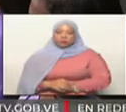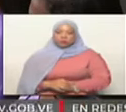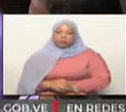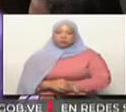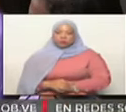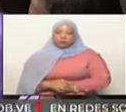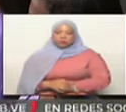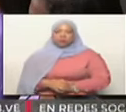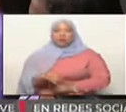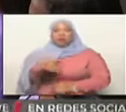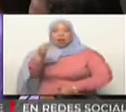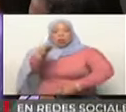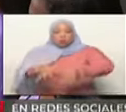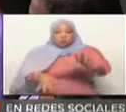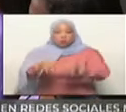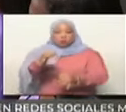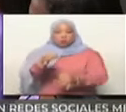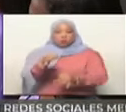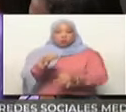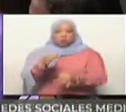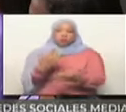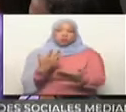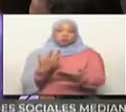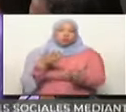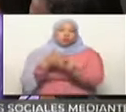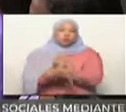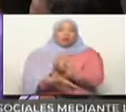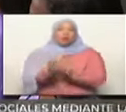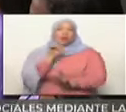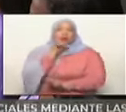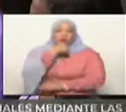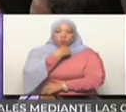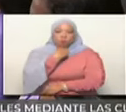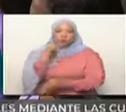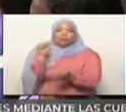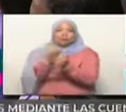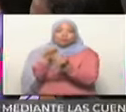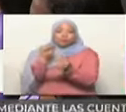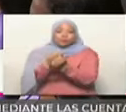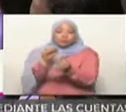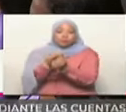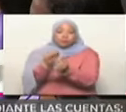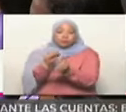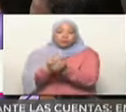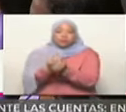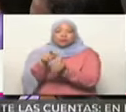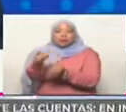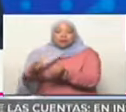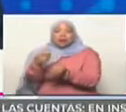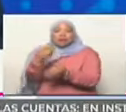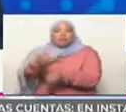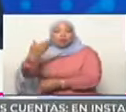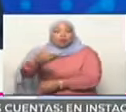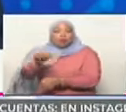ejerce la custodia sobre la abuela Cueca, la piedra de la abuela Cueca,